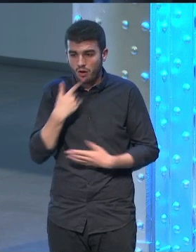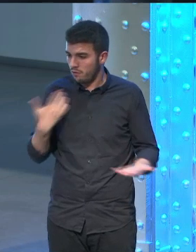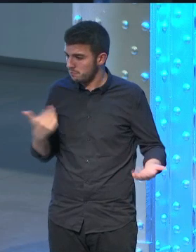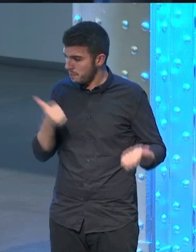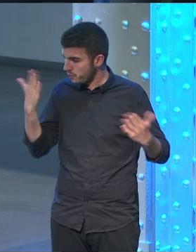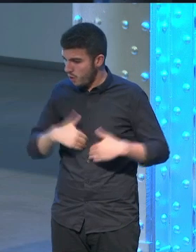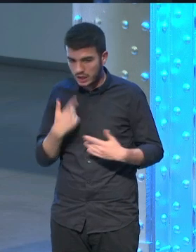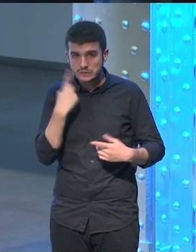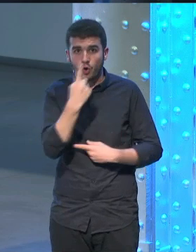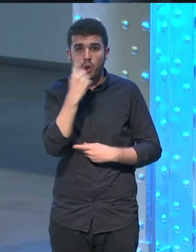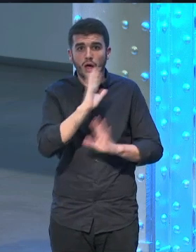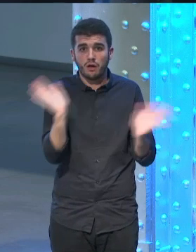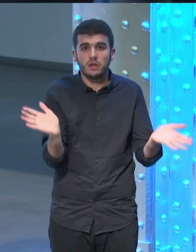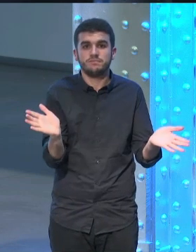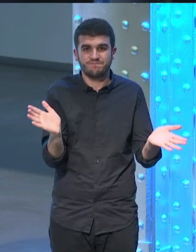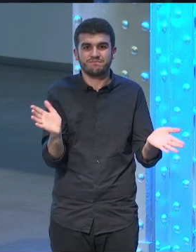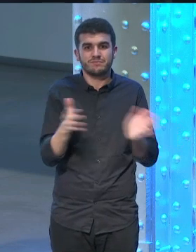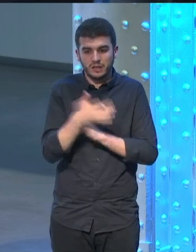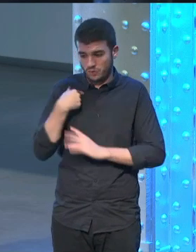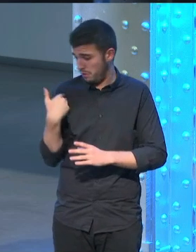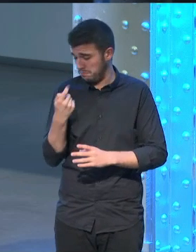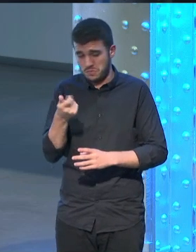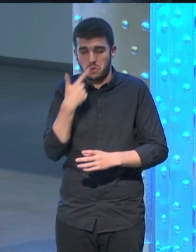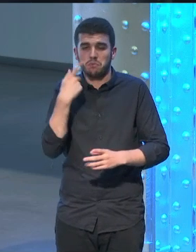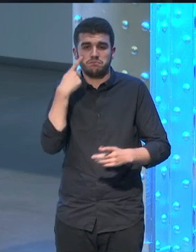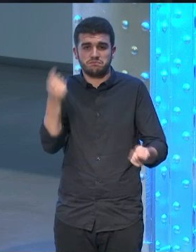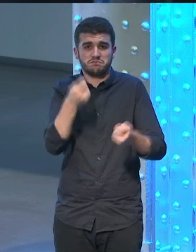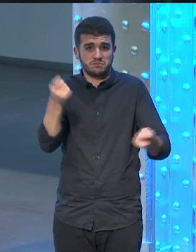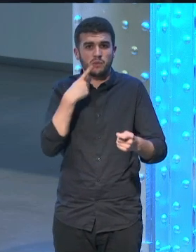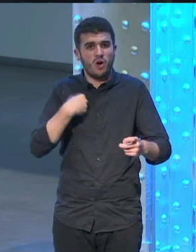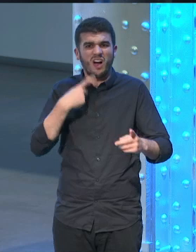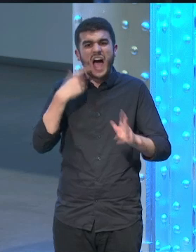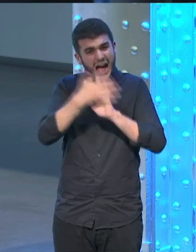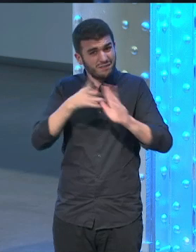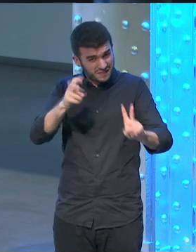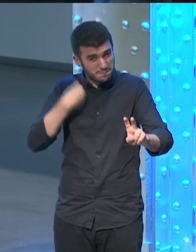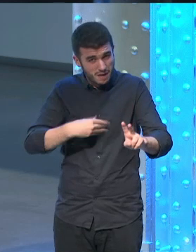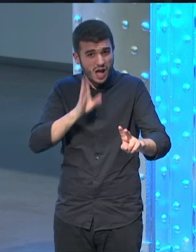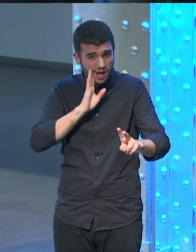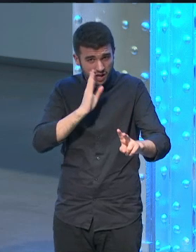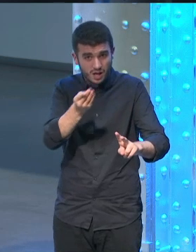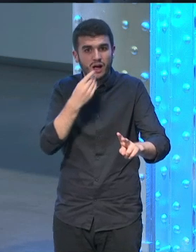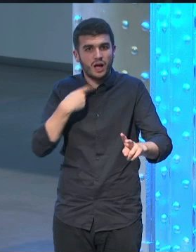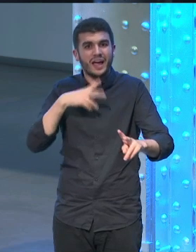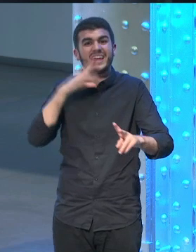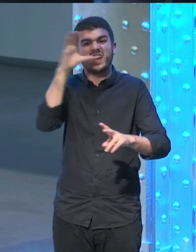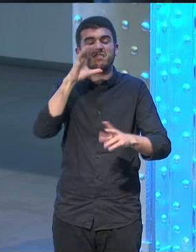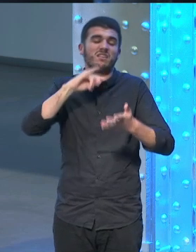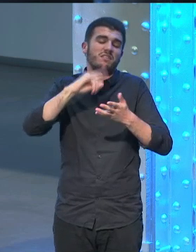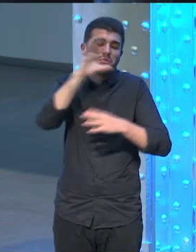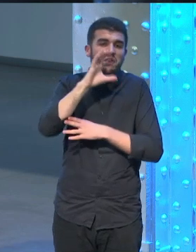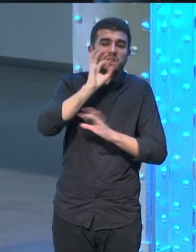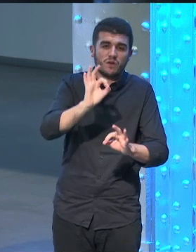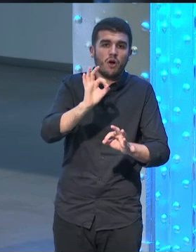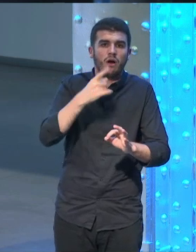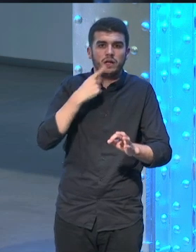solas. Esto, insisto, yo he publicado varias cosas a este nivel y basadas en un nivel científico, comprobadas.